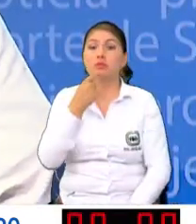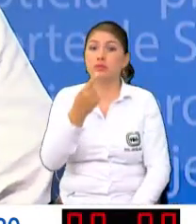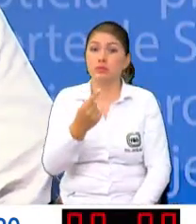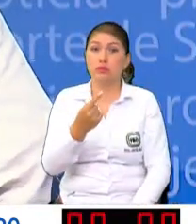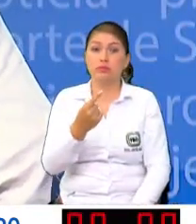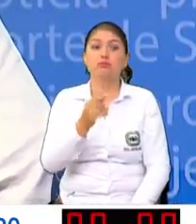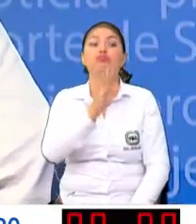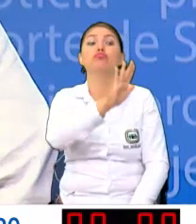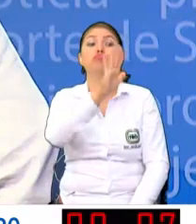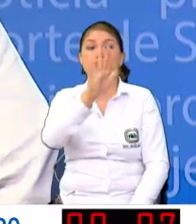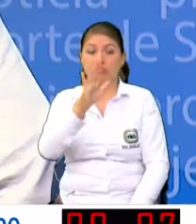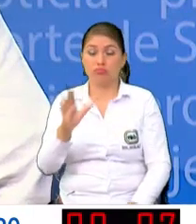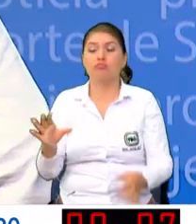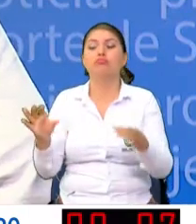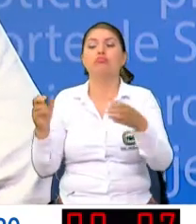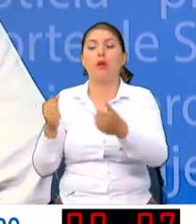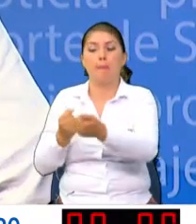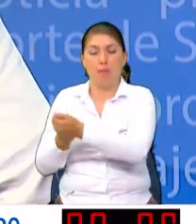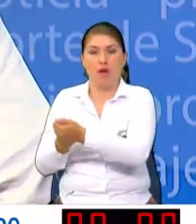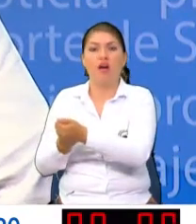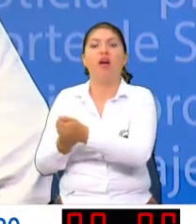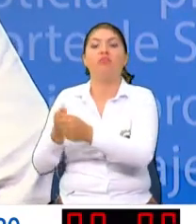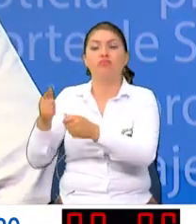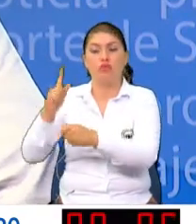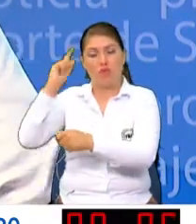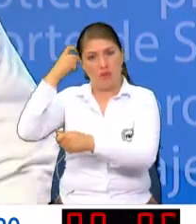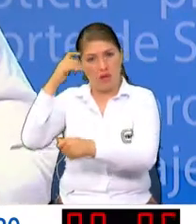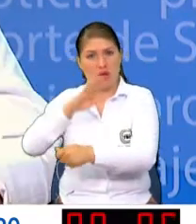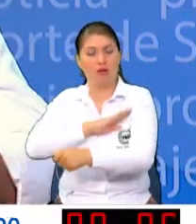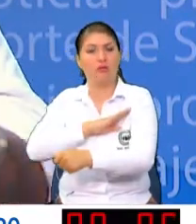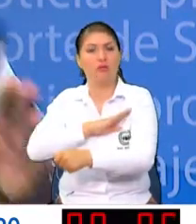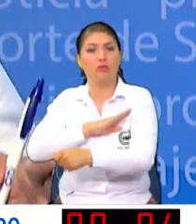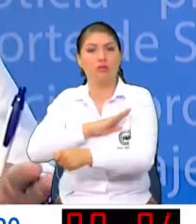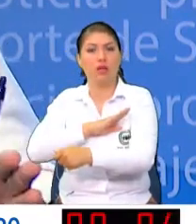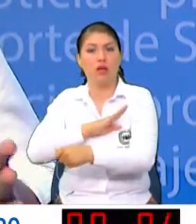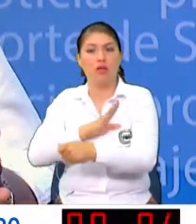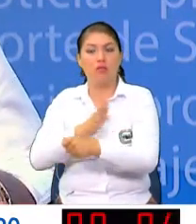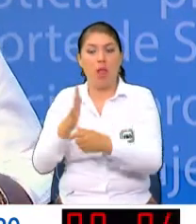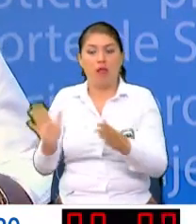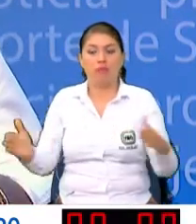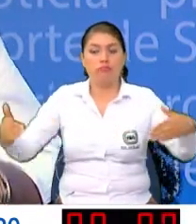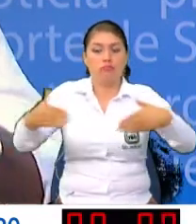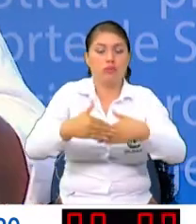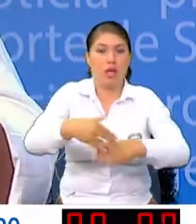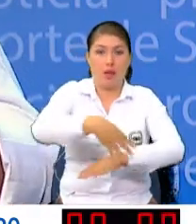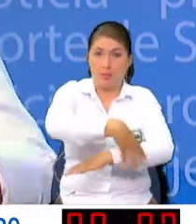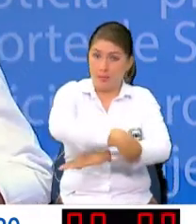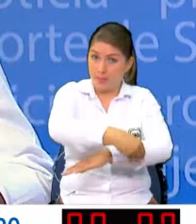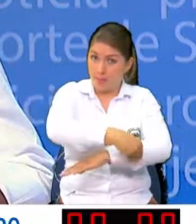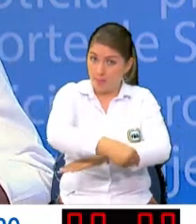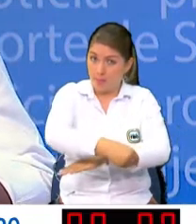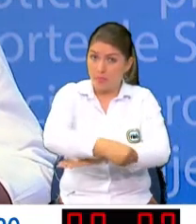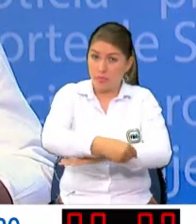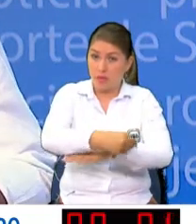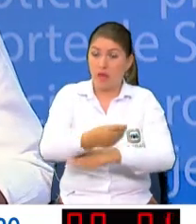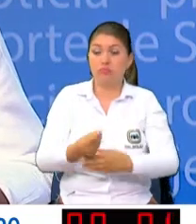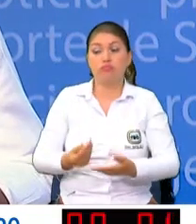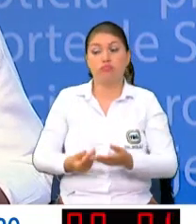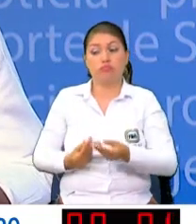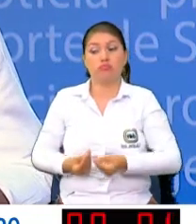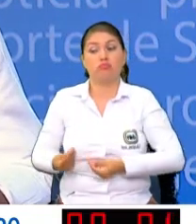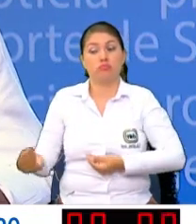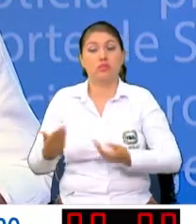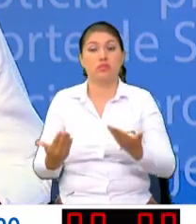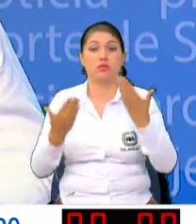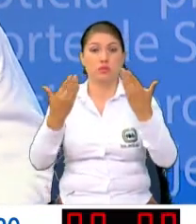ustedes hicieron parte del gobierno estuvieron bajo la bajo la manta de héctor mancilla y recibieron beneficios desde